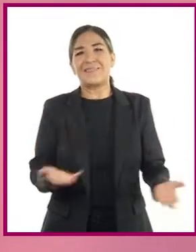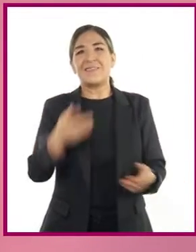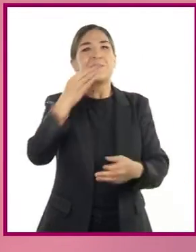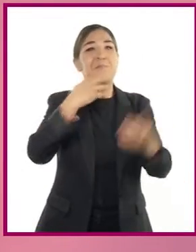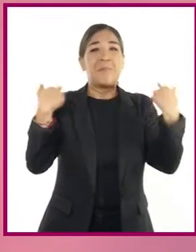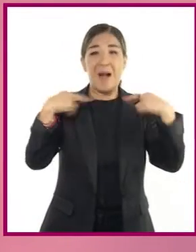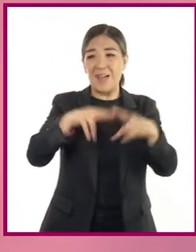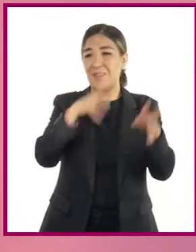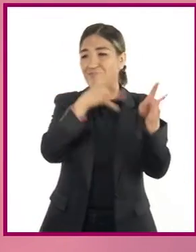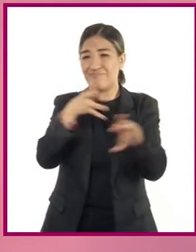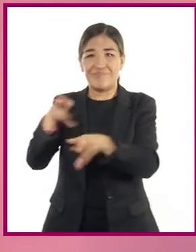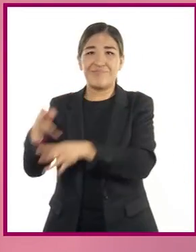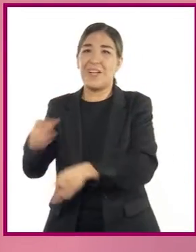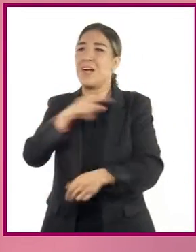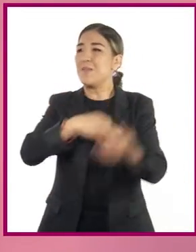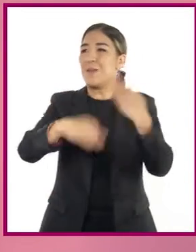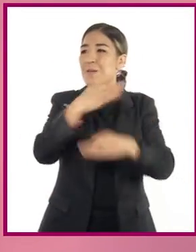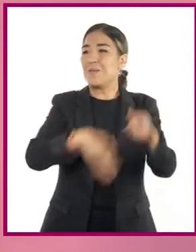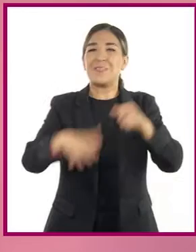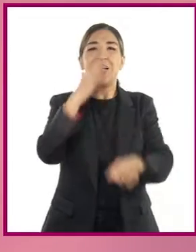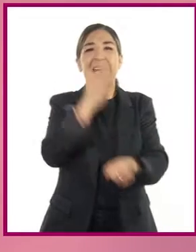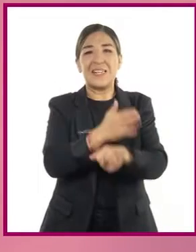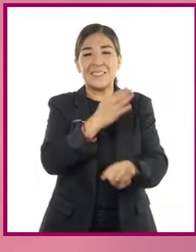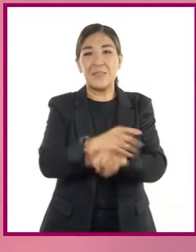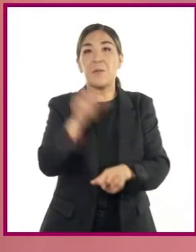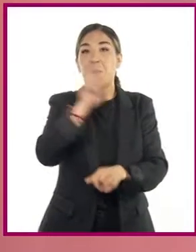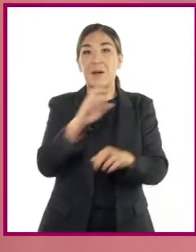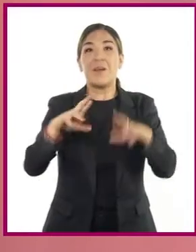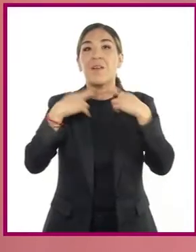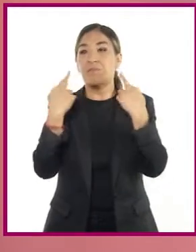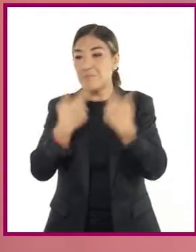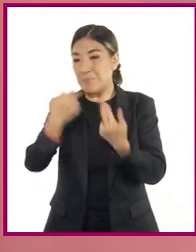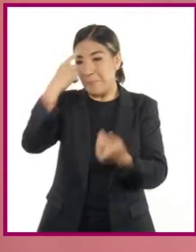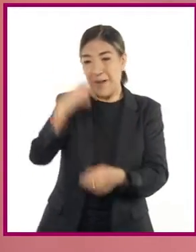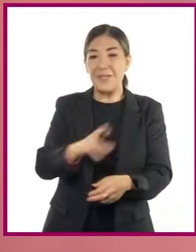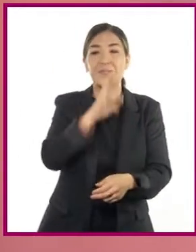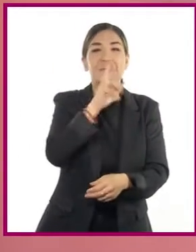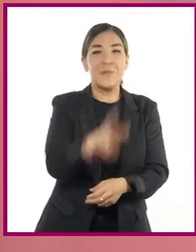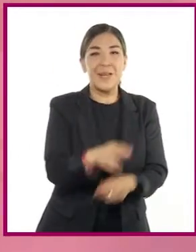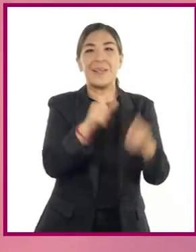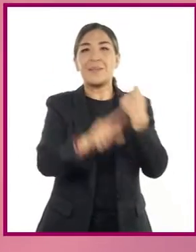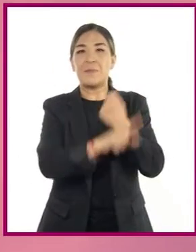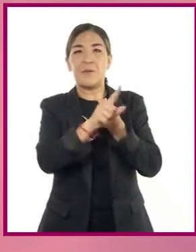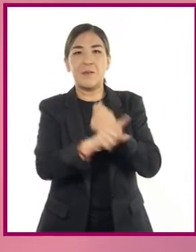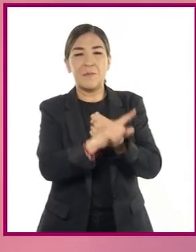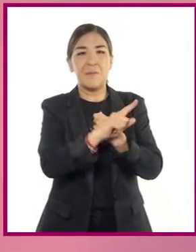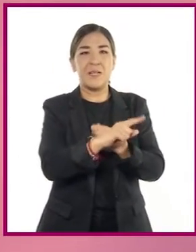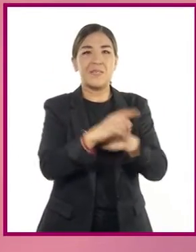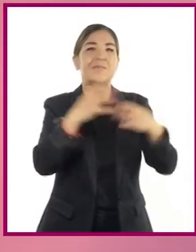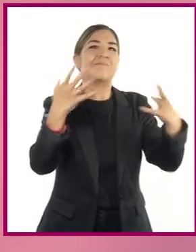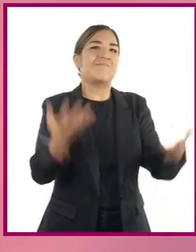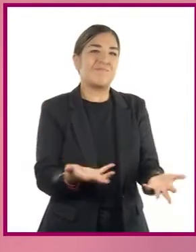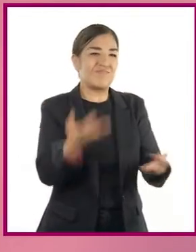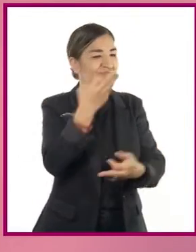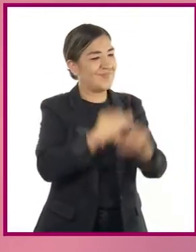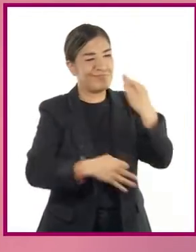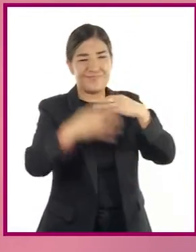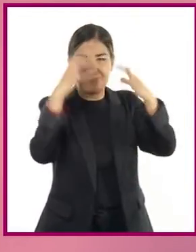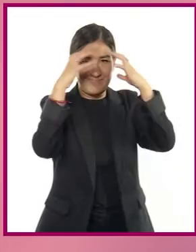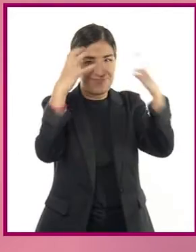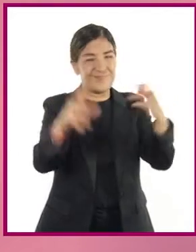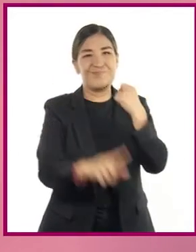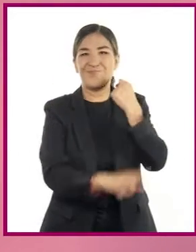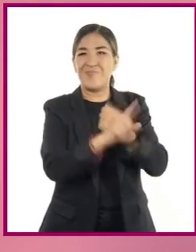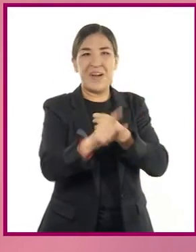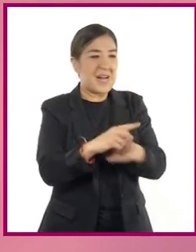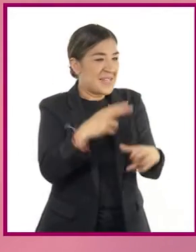todos. Y cada vez que nos reuníamos para resolverlo o para ver qué podíamos hacer, pues todo era un caos y nadie